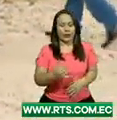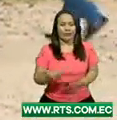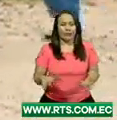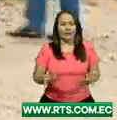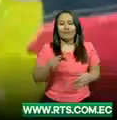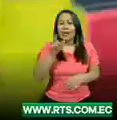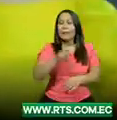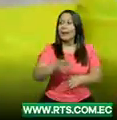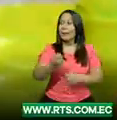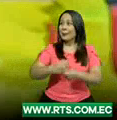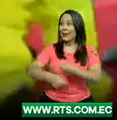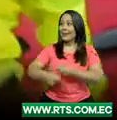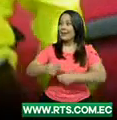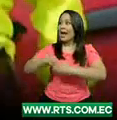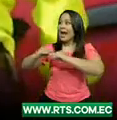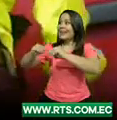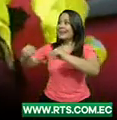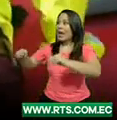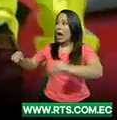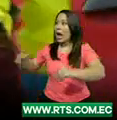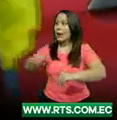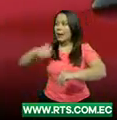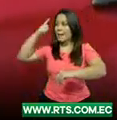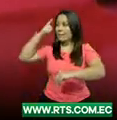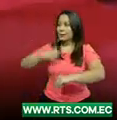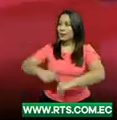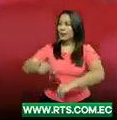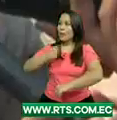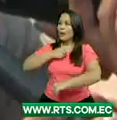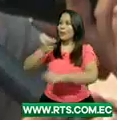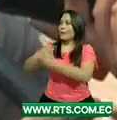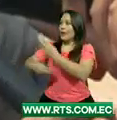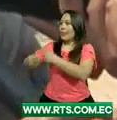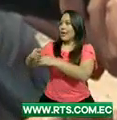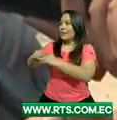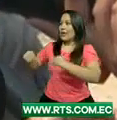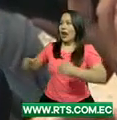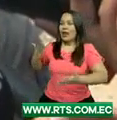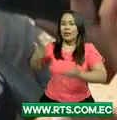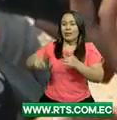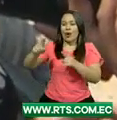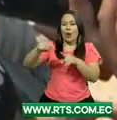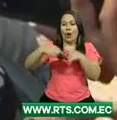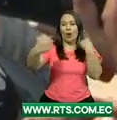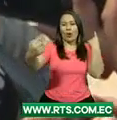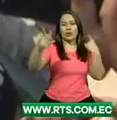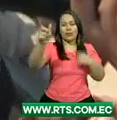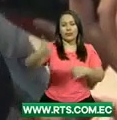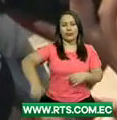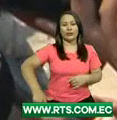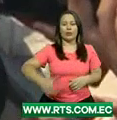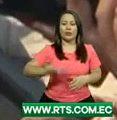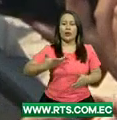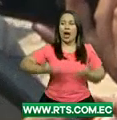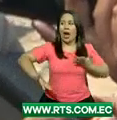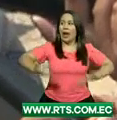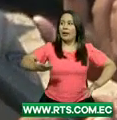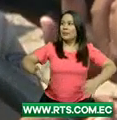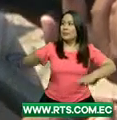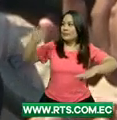negociaba a terreno sin solución a tierra será de su actividad y no se sabe todavía indican que ha habido una amenaza hace 12 días